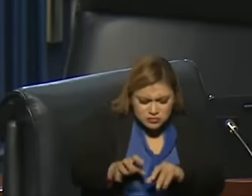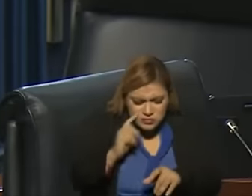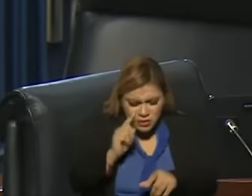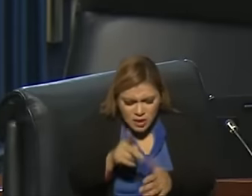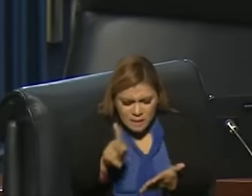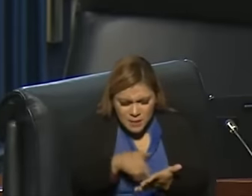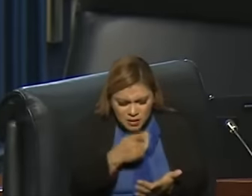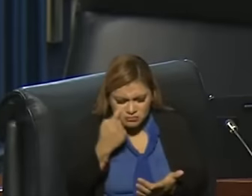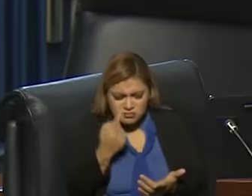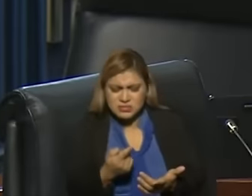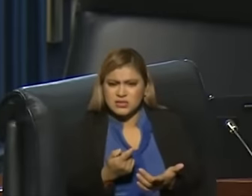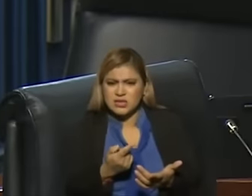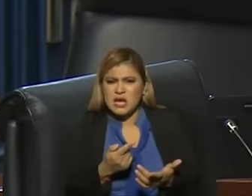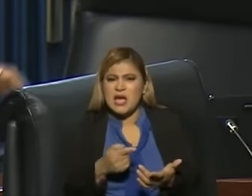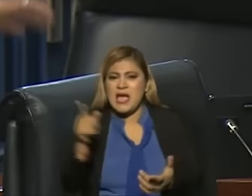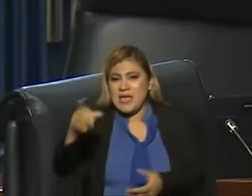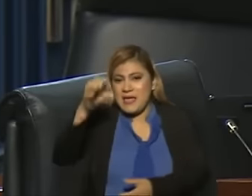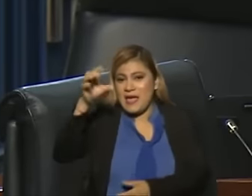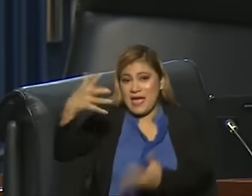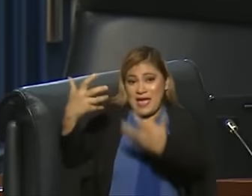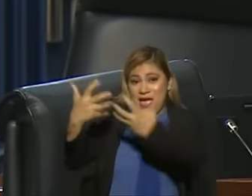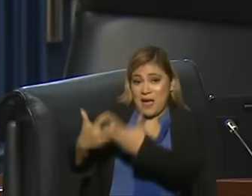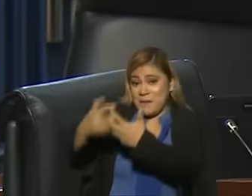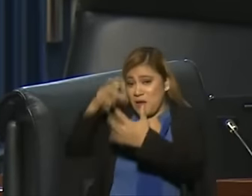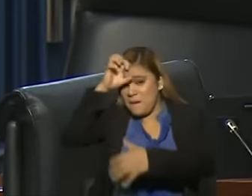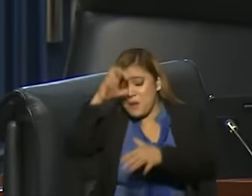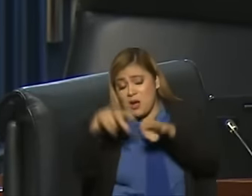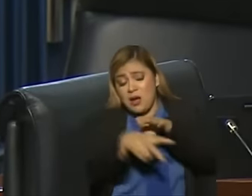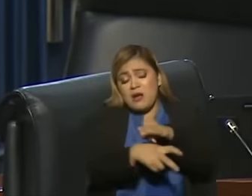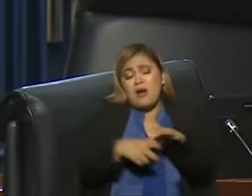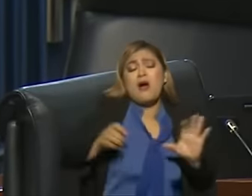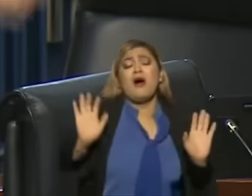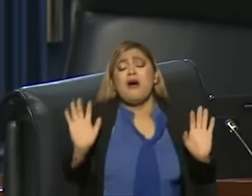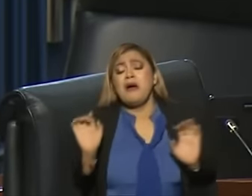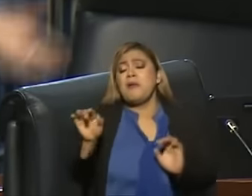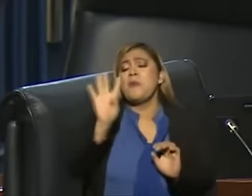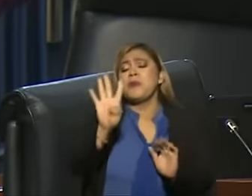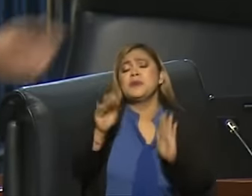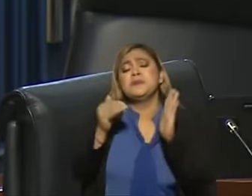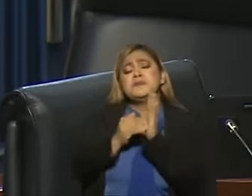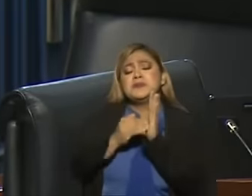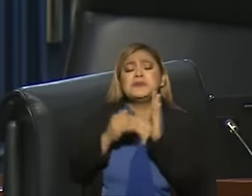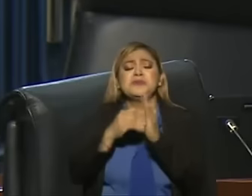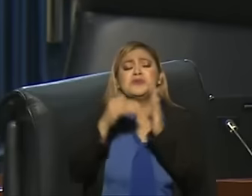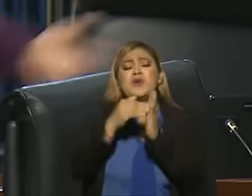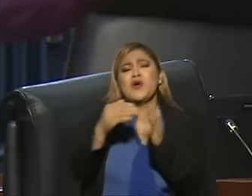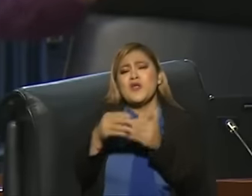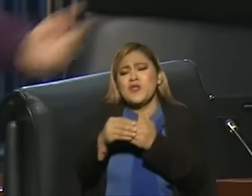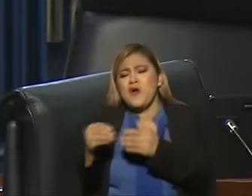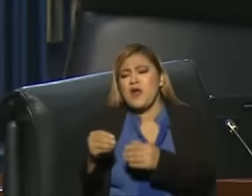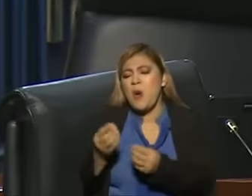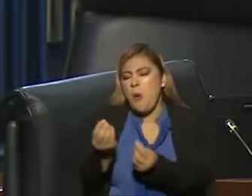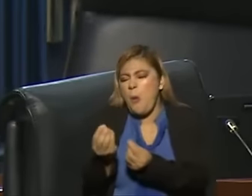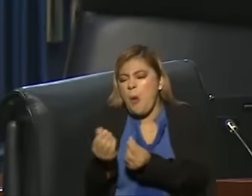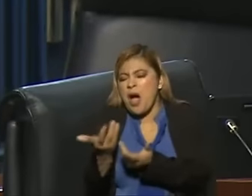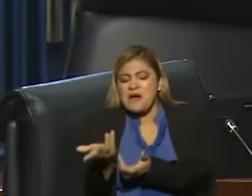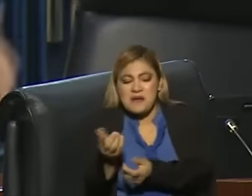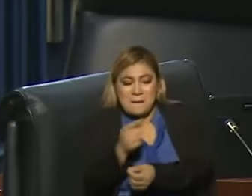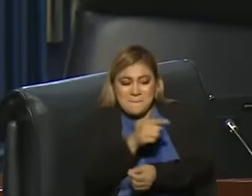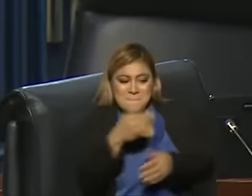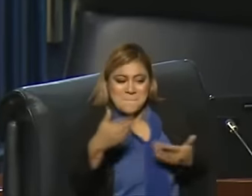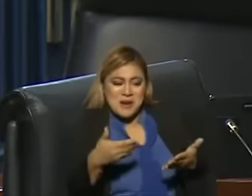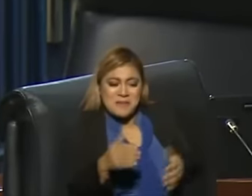Que Minera le dice a los accionistas, hoy ganamos 4.000 millones de dólares, ¿cuánto le tocó a Panamá? 56 millones de